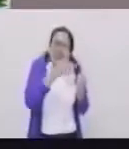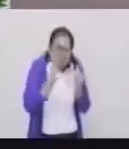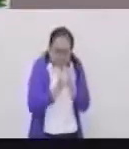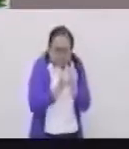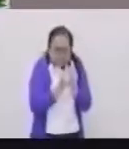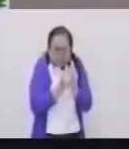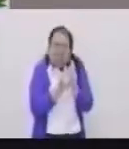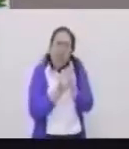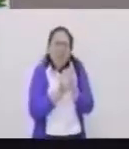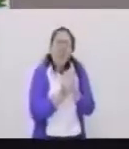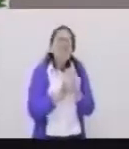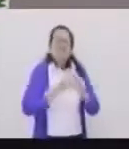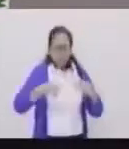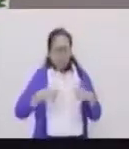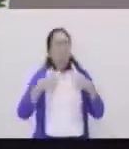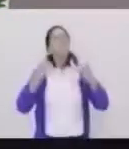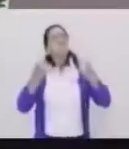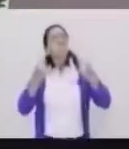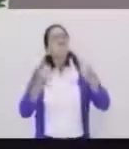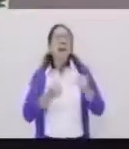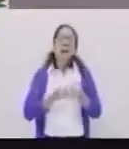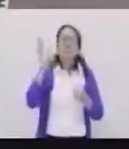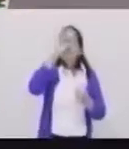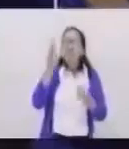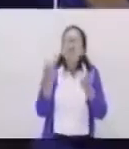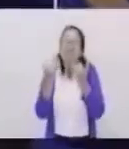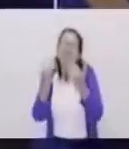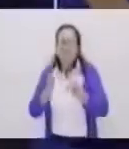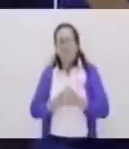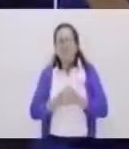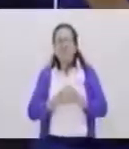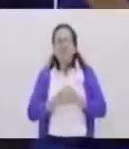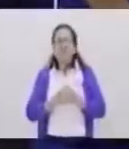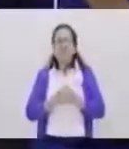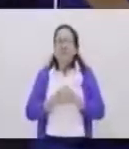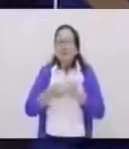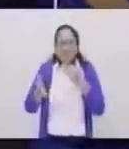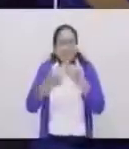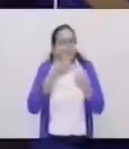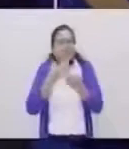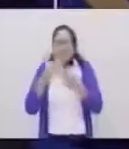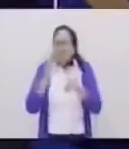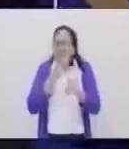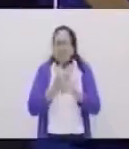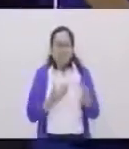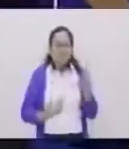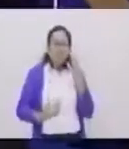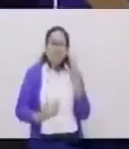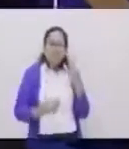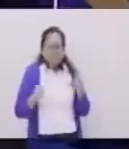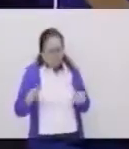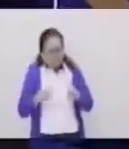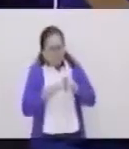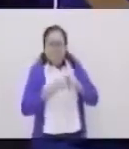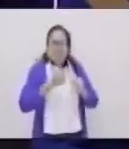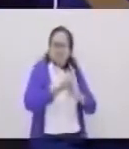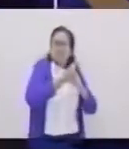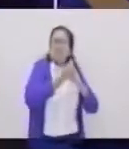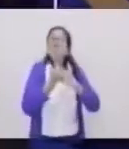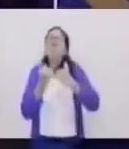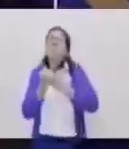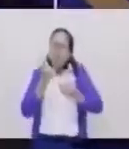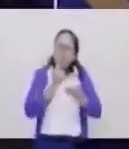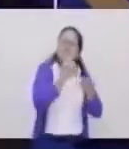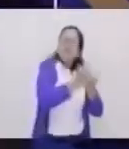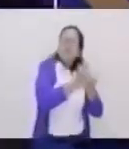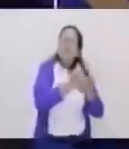Familia y decidieron que iban a atreverse, iban a ir a buscar alimento y que pasara lo que pasara en el camino, los tres iban a actuar